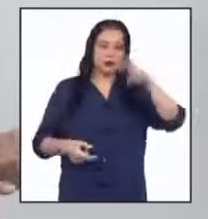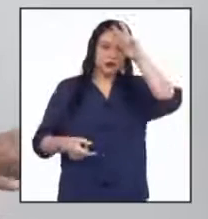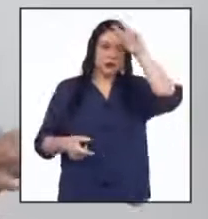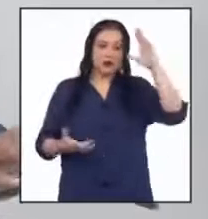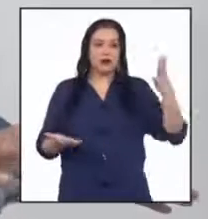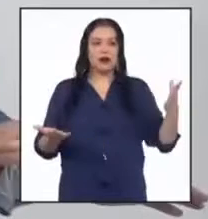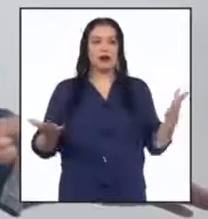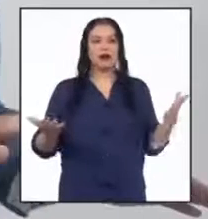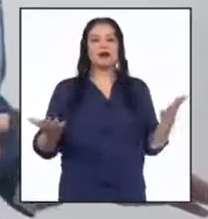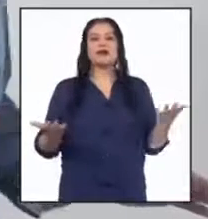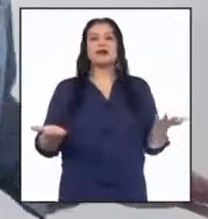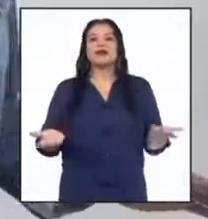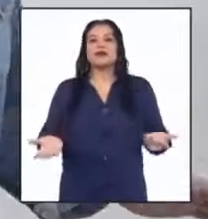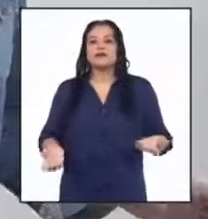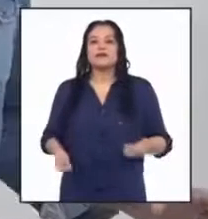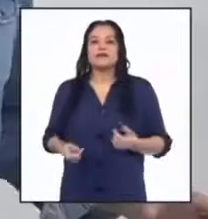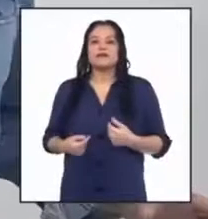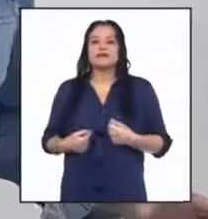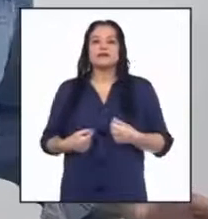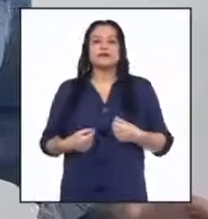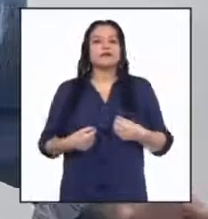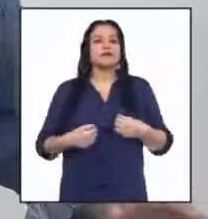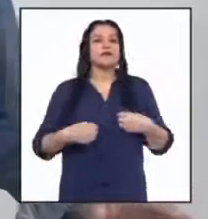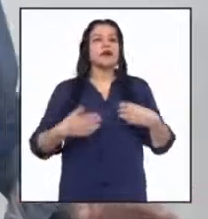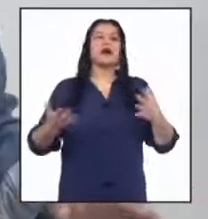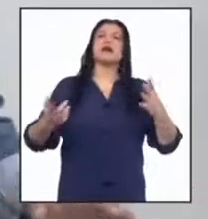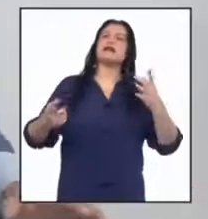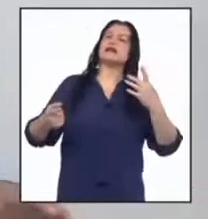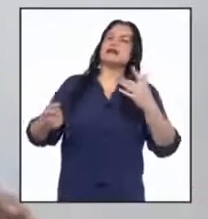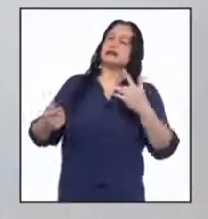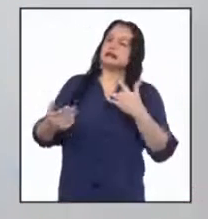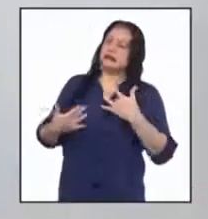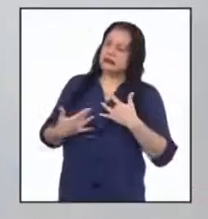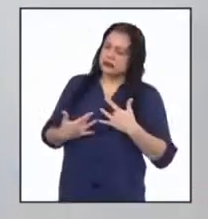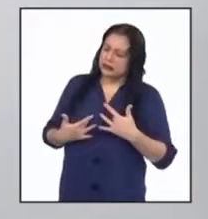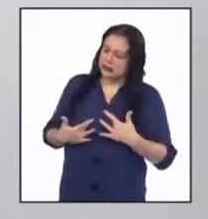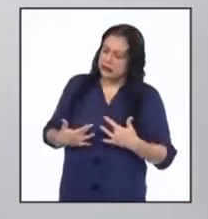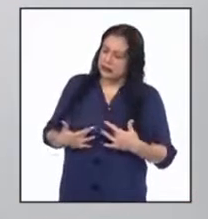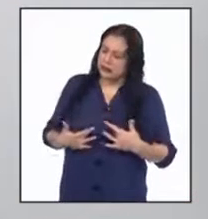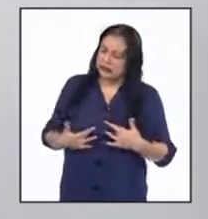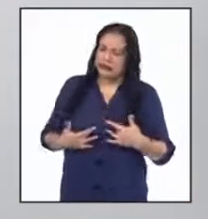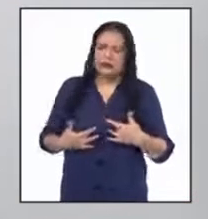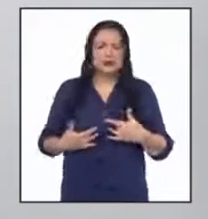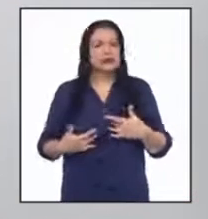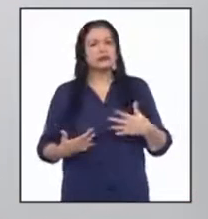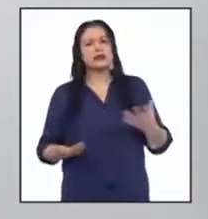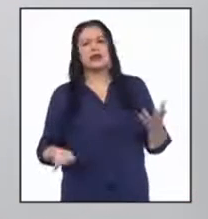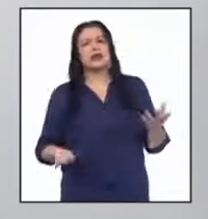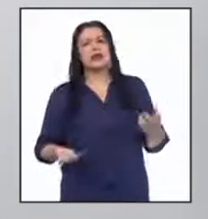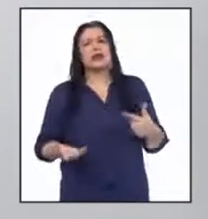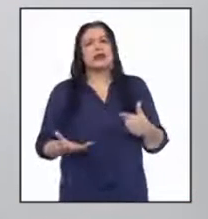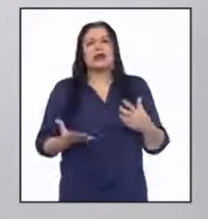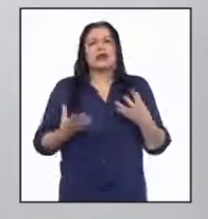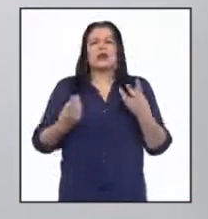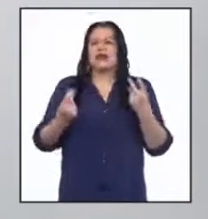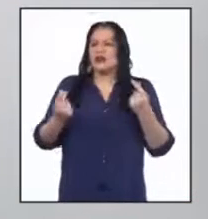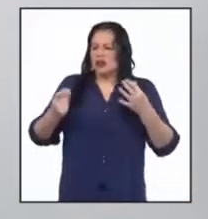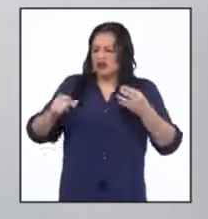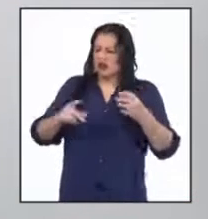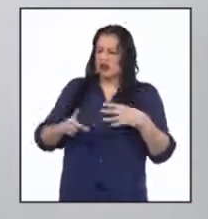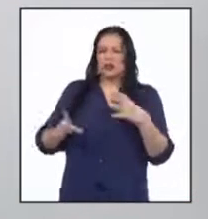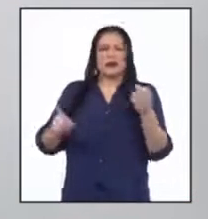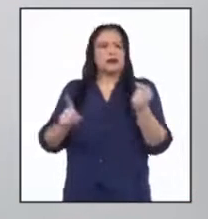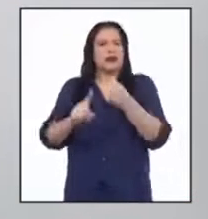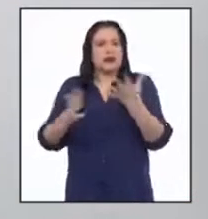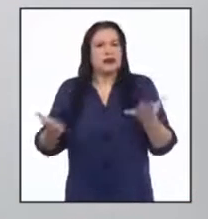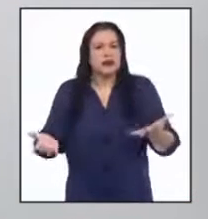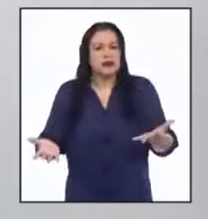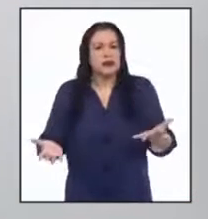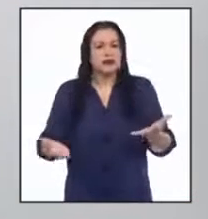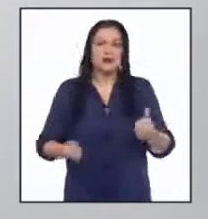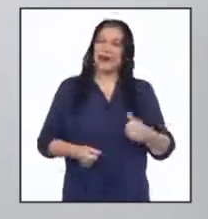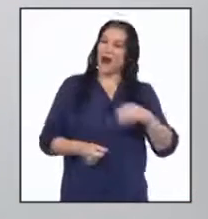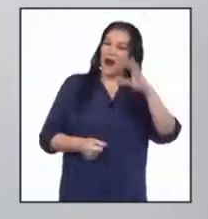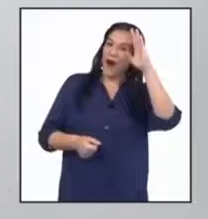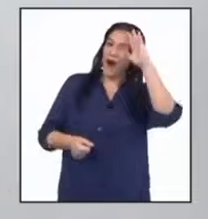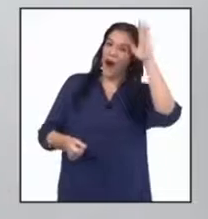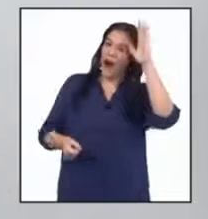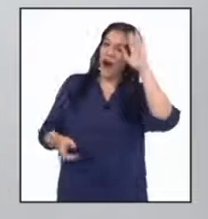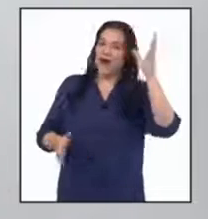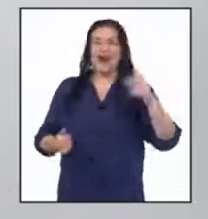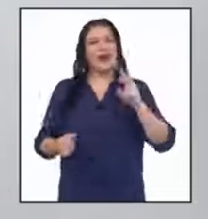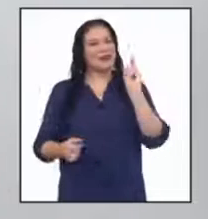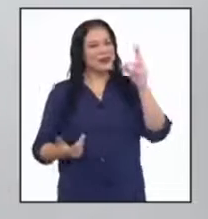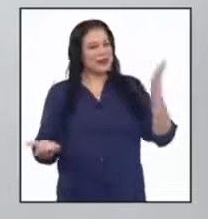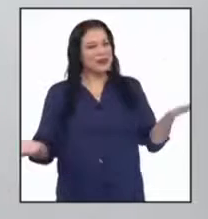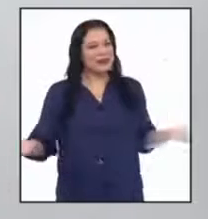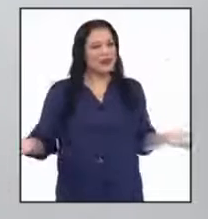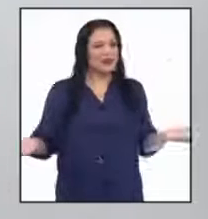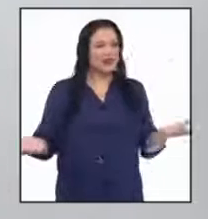mí. Ay, infeliz. Apurar sí los pretendo, ya que me tratáis así. Ah, hola, profesora